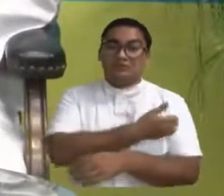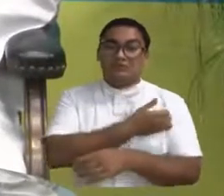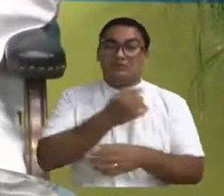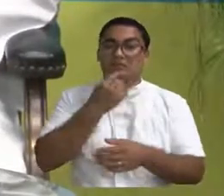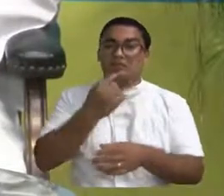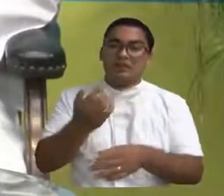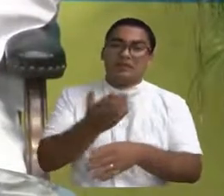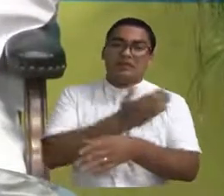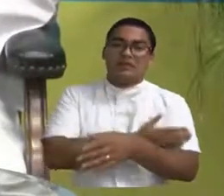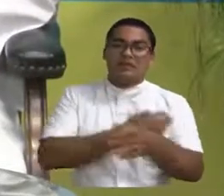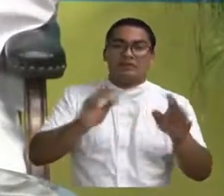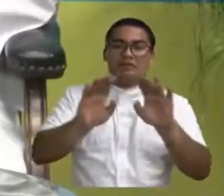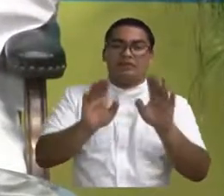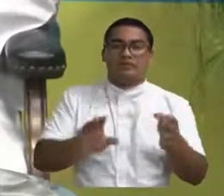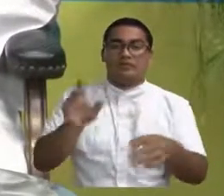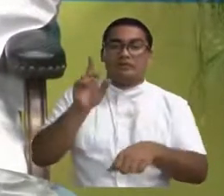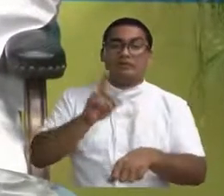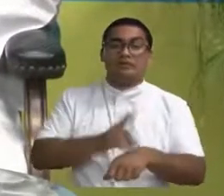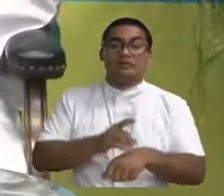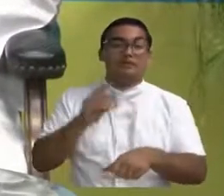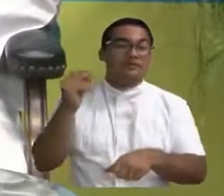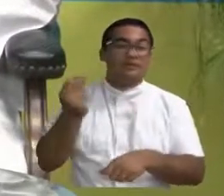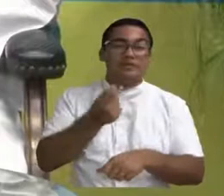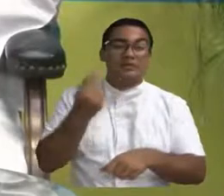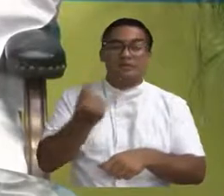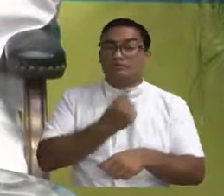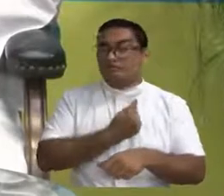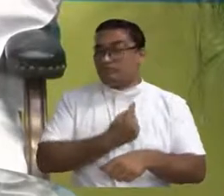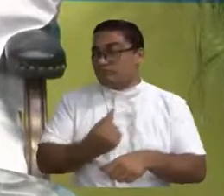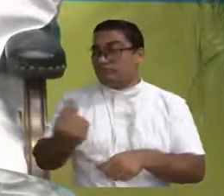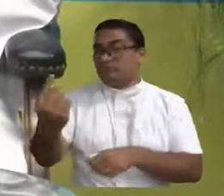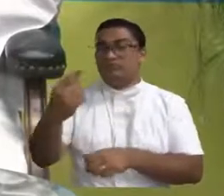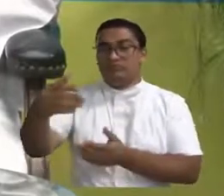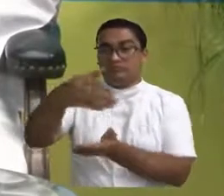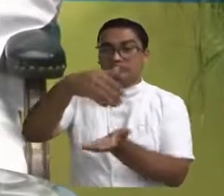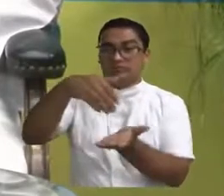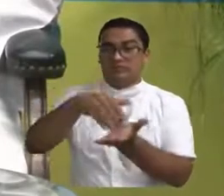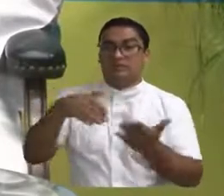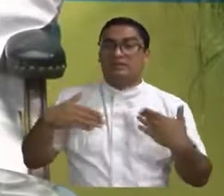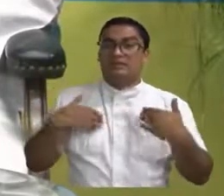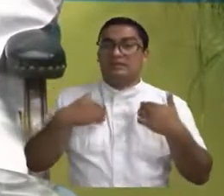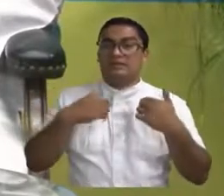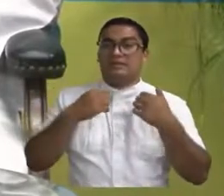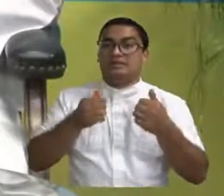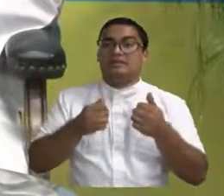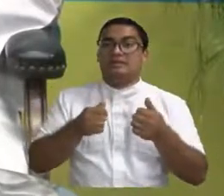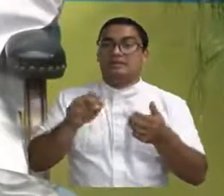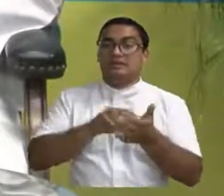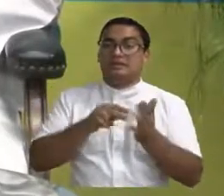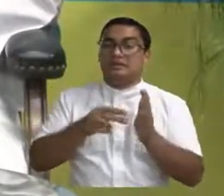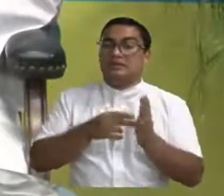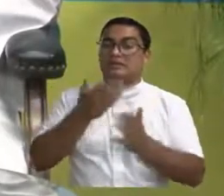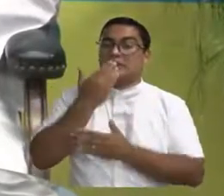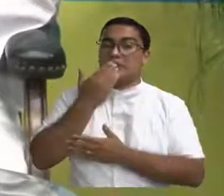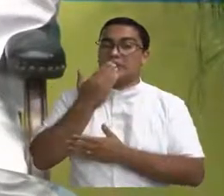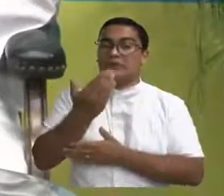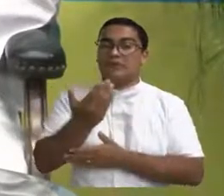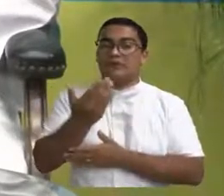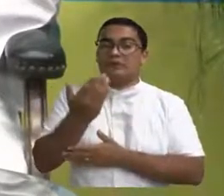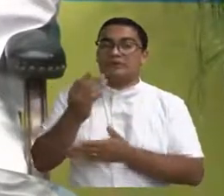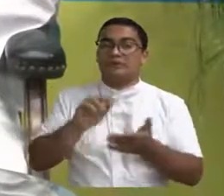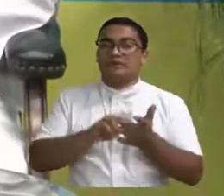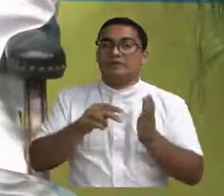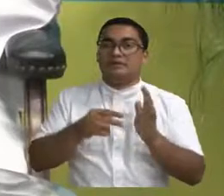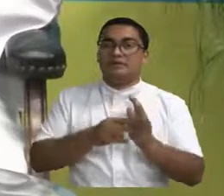doctora, pues hay que acudir inmediatamente a la unidad de salud siempre y cuando valoremos los beneficios y los no beneficios